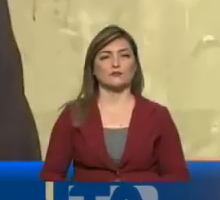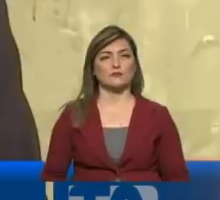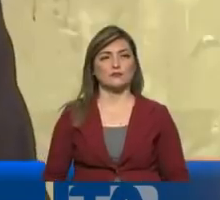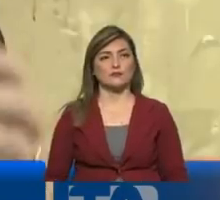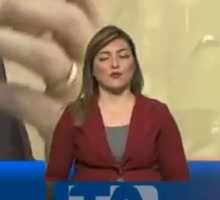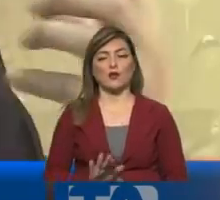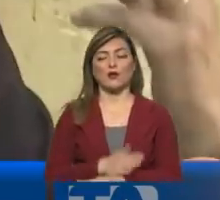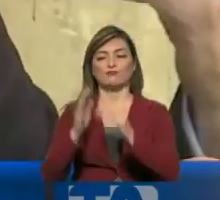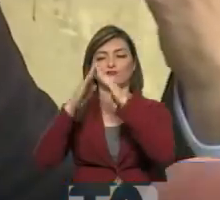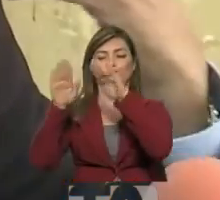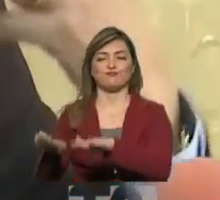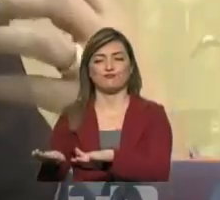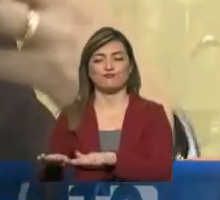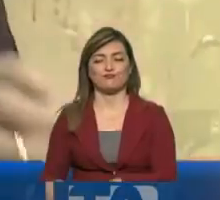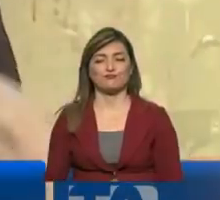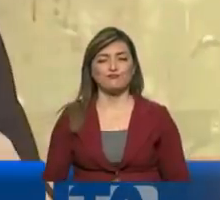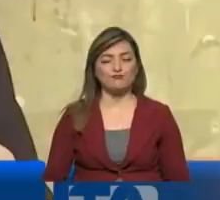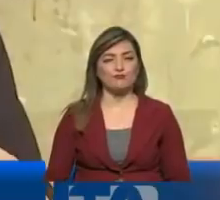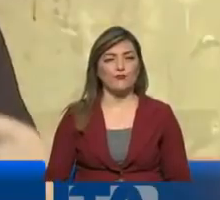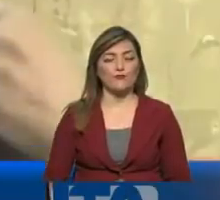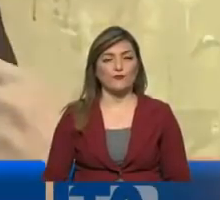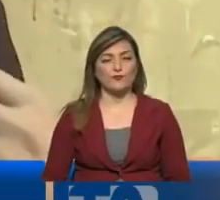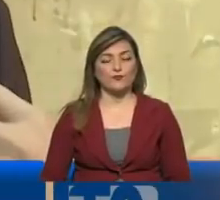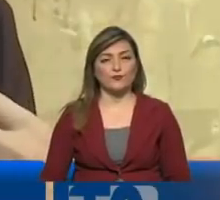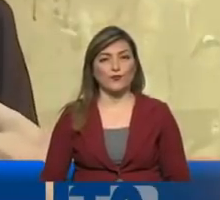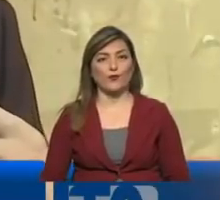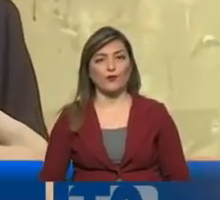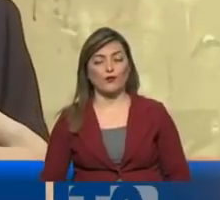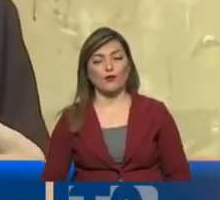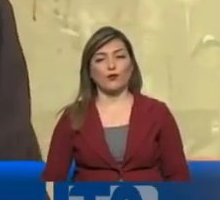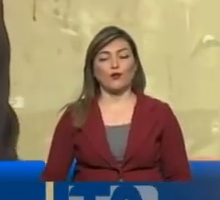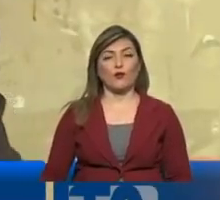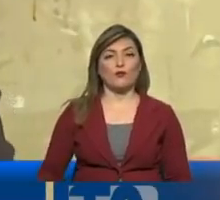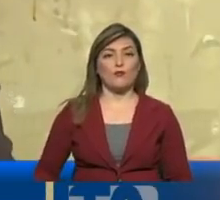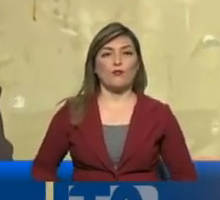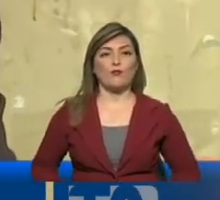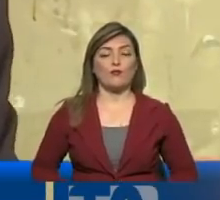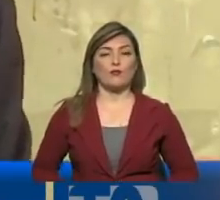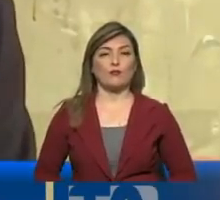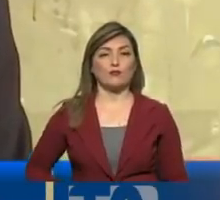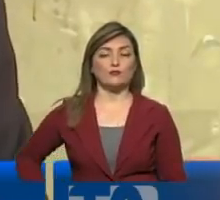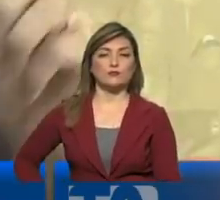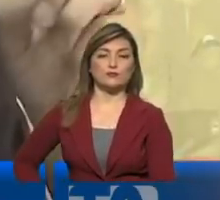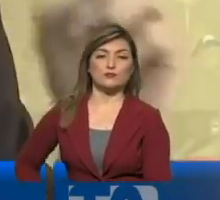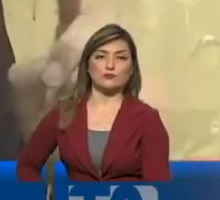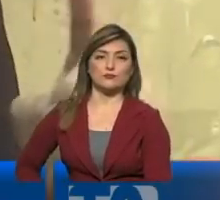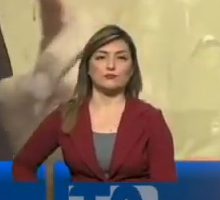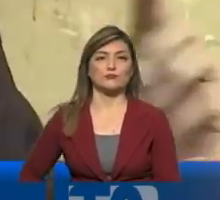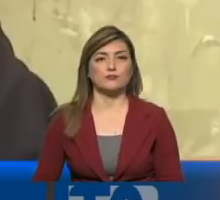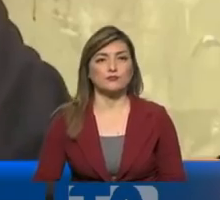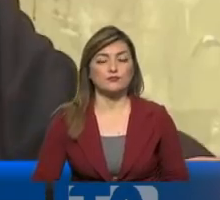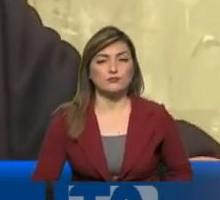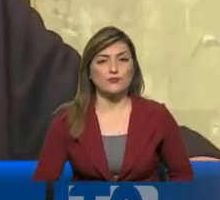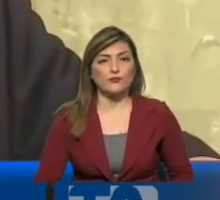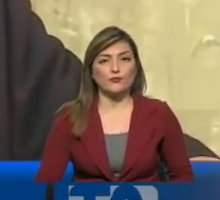encierro. Se disminuye en el campo psicológico varias capacidades, porque el entorno es muy pequeño, y no me refiero a